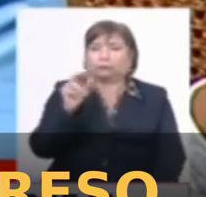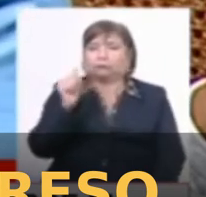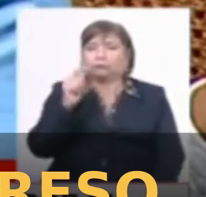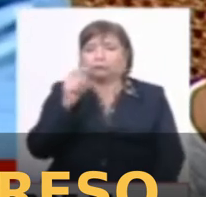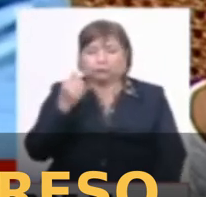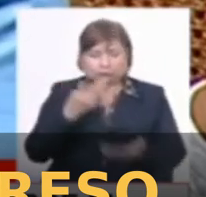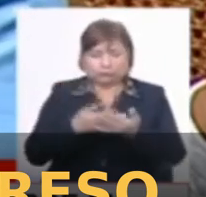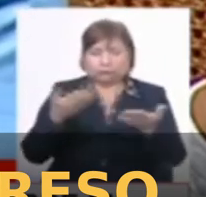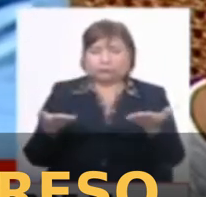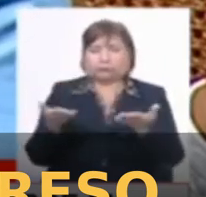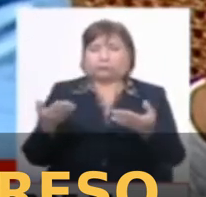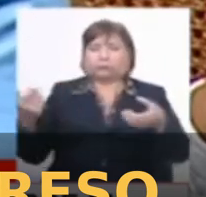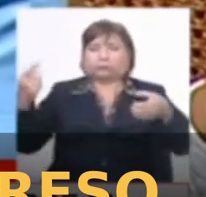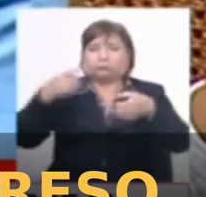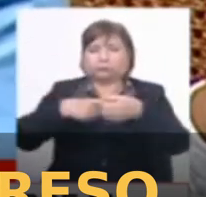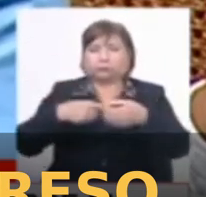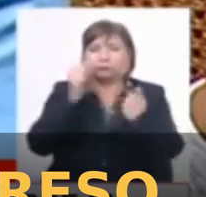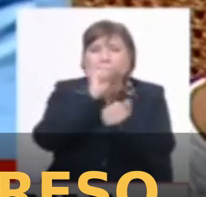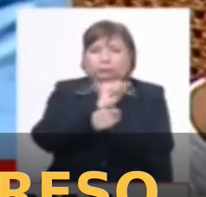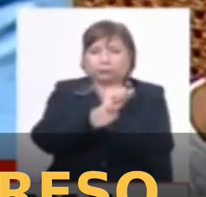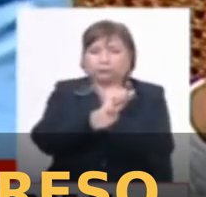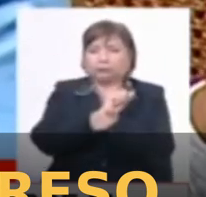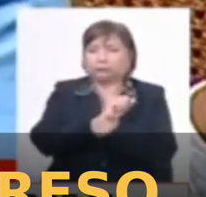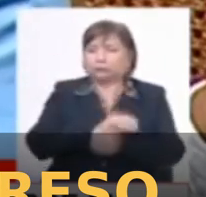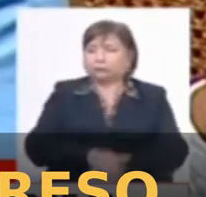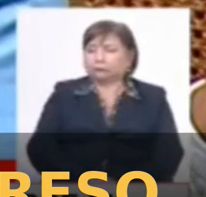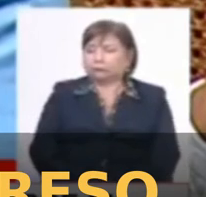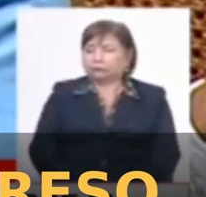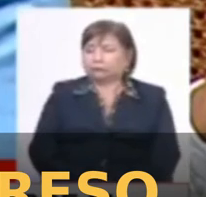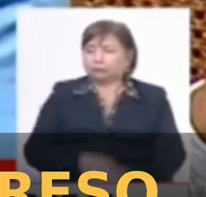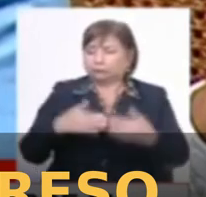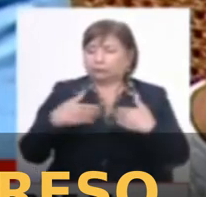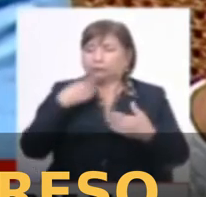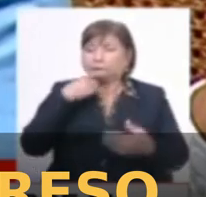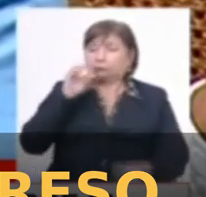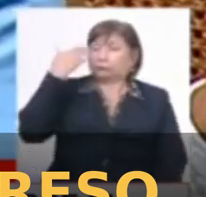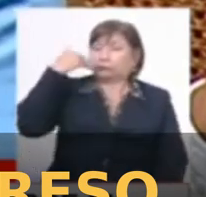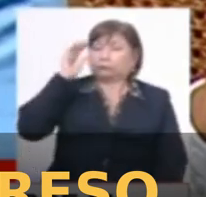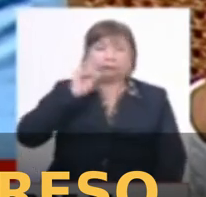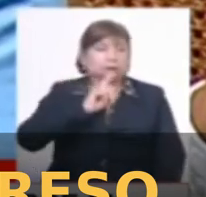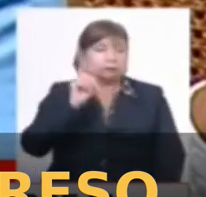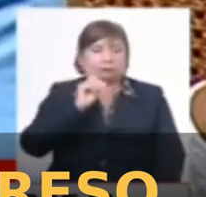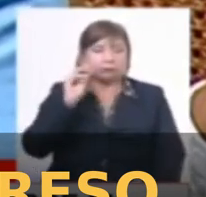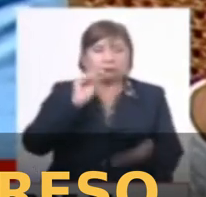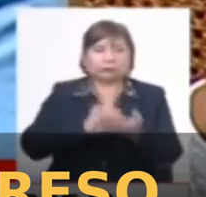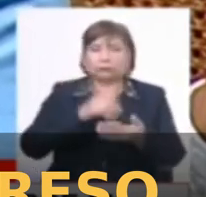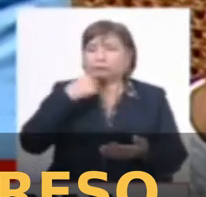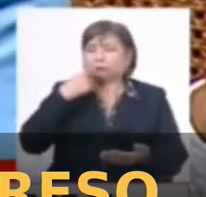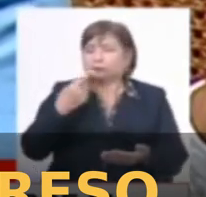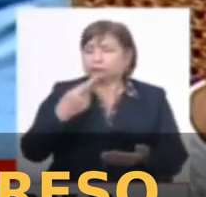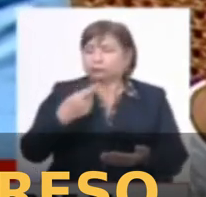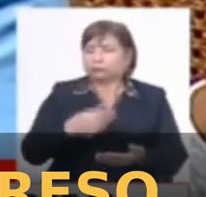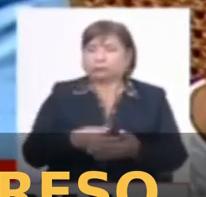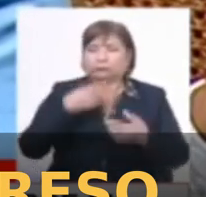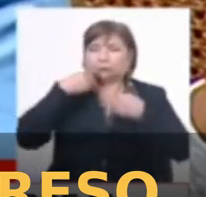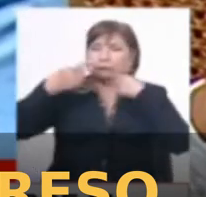que están incluso detenidas, fue porque no quiero que vuelvan a decir, como se ha